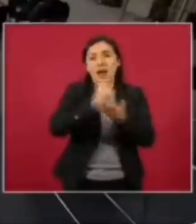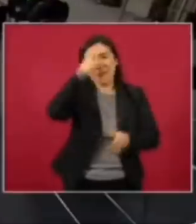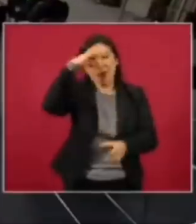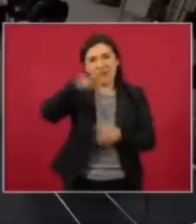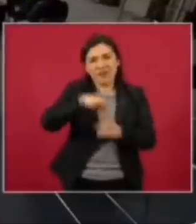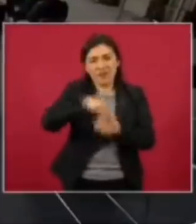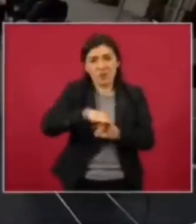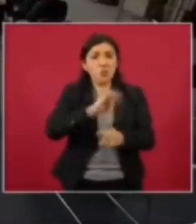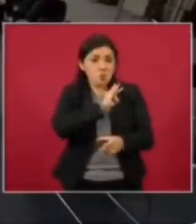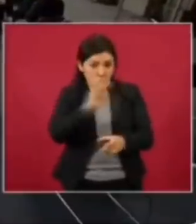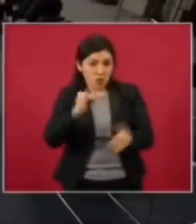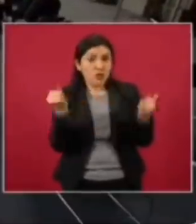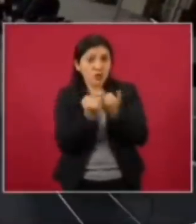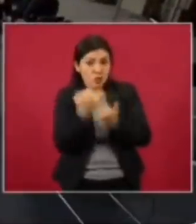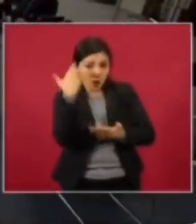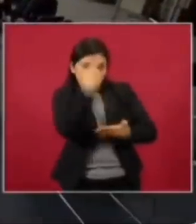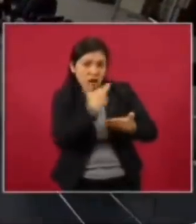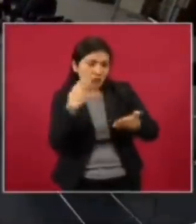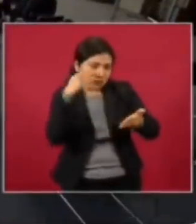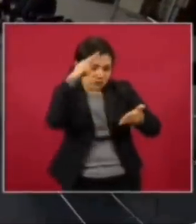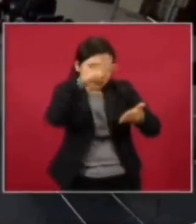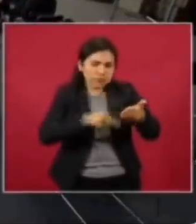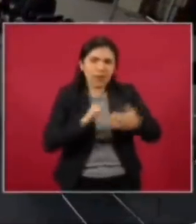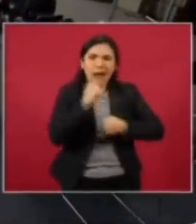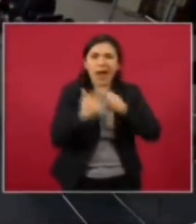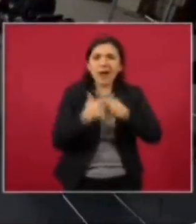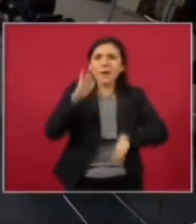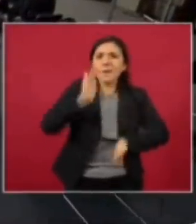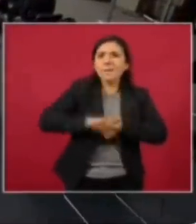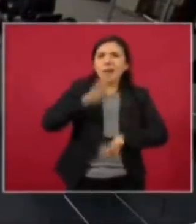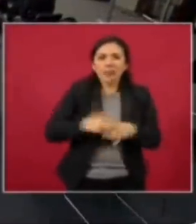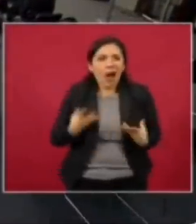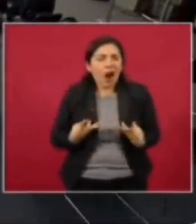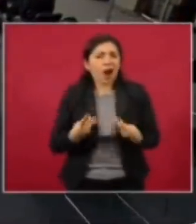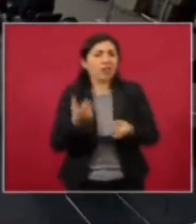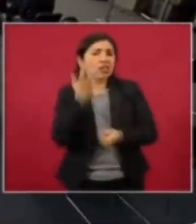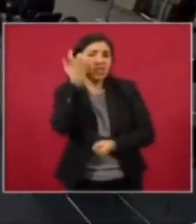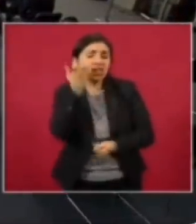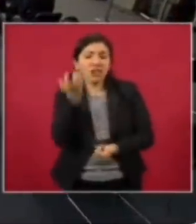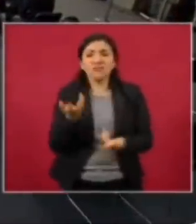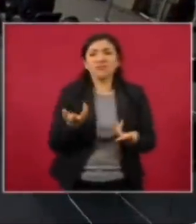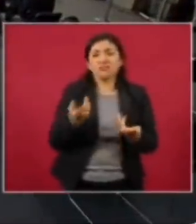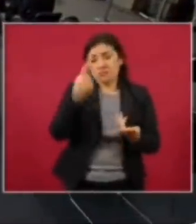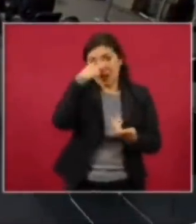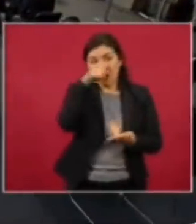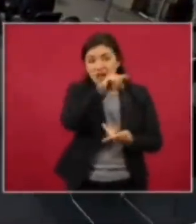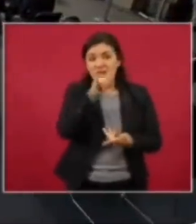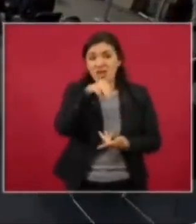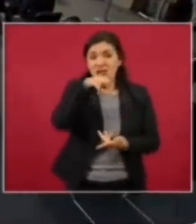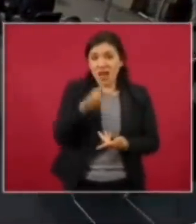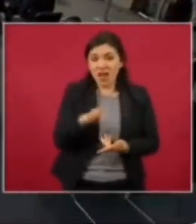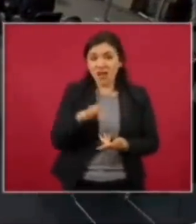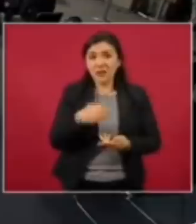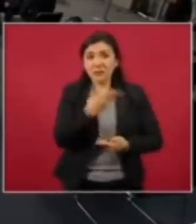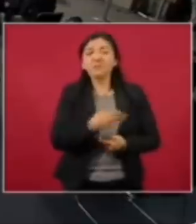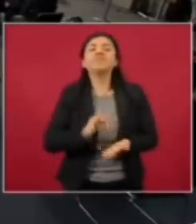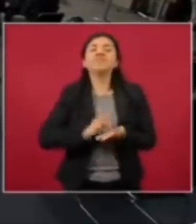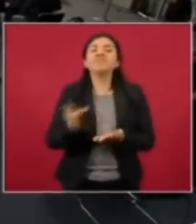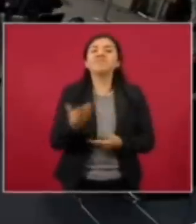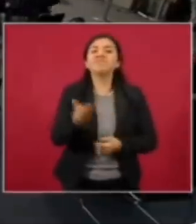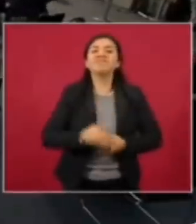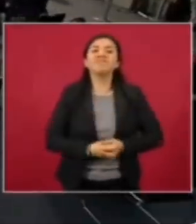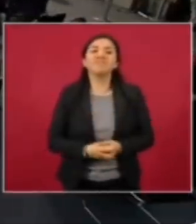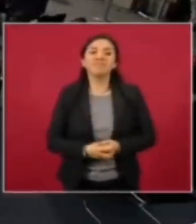plantear se puede revisar pues que no haya ya estos gastos suntuosos en el Instituto Nacional Electoral.